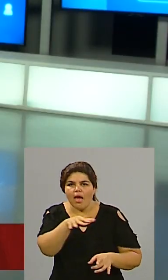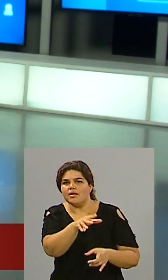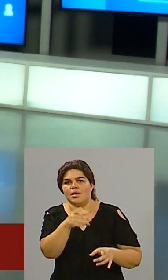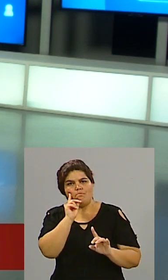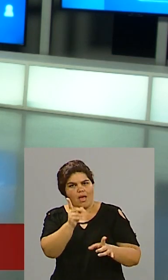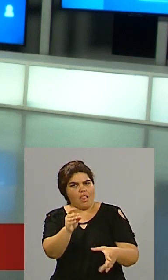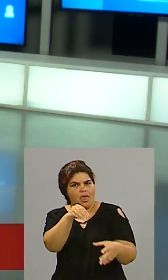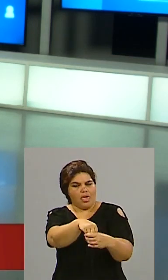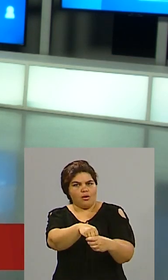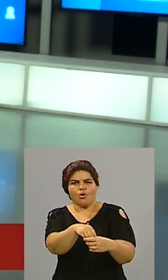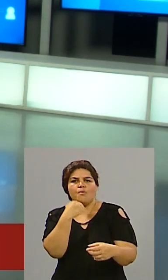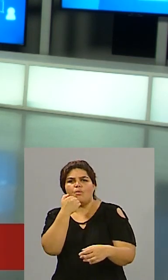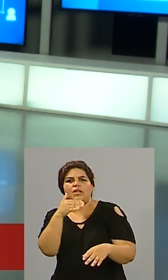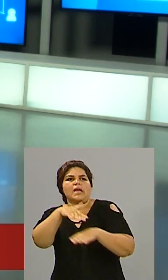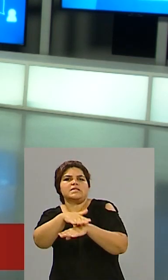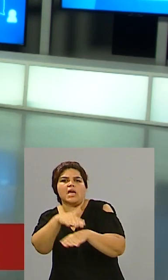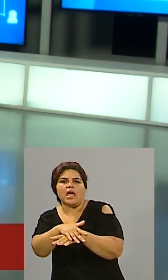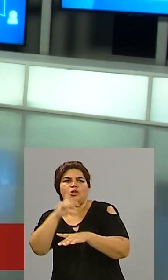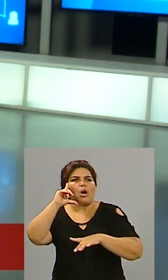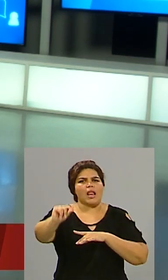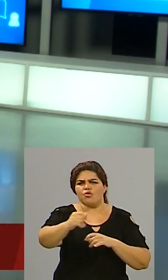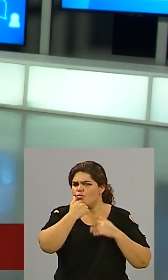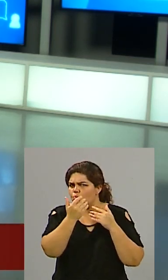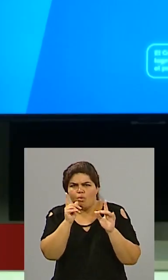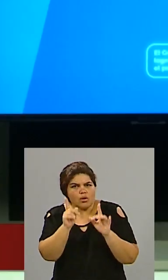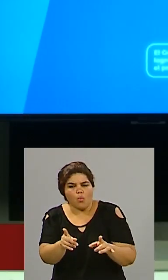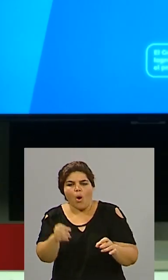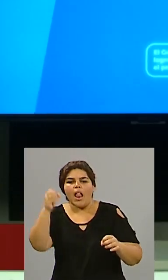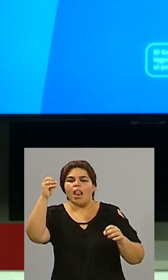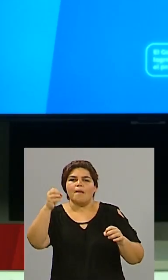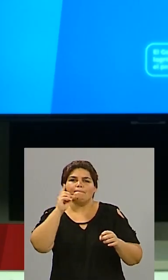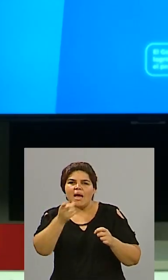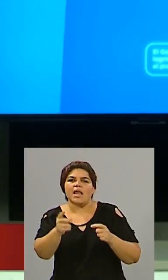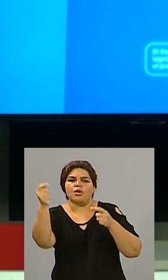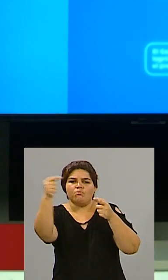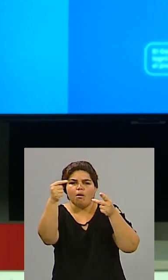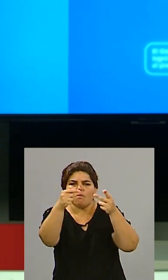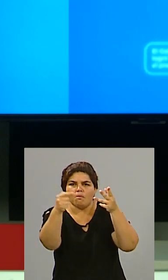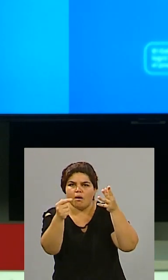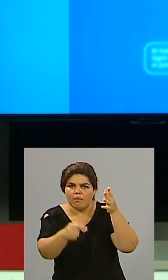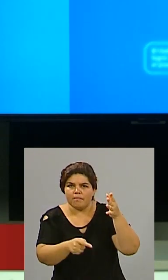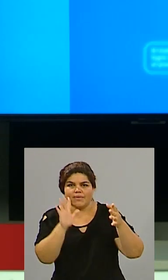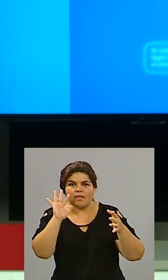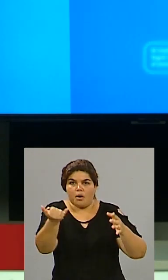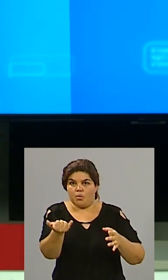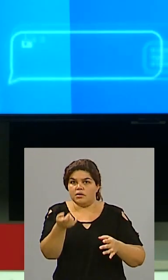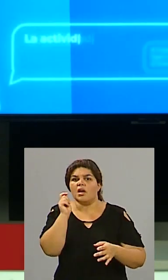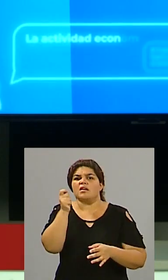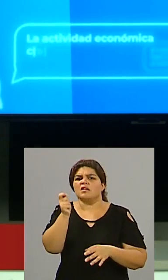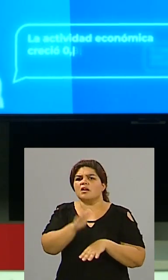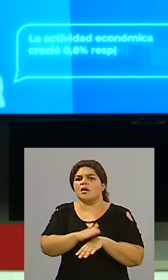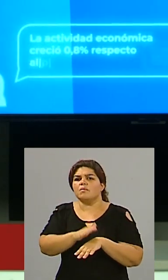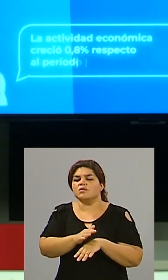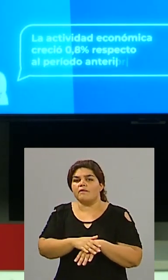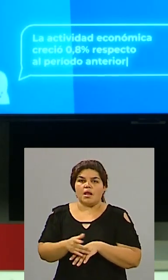sí. Digo... Acá hay muchas cosas que también se tienen que trabajar desde los municipios y no hablo solo de los